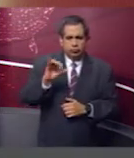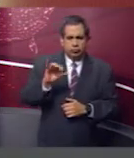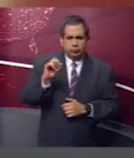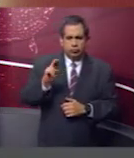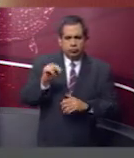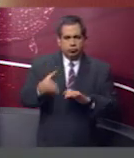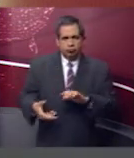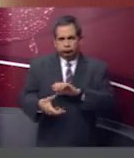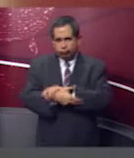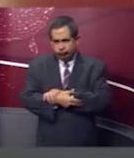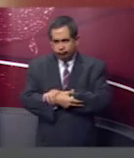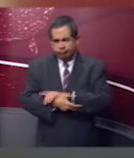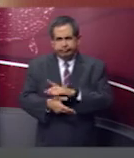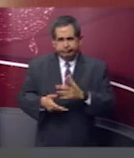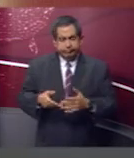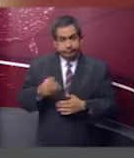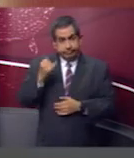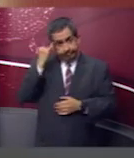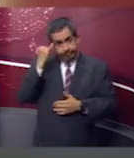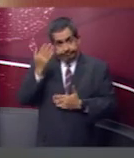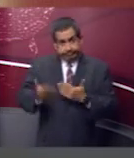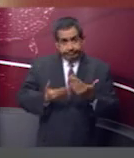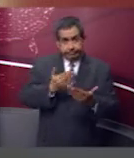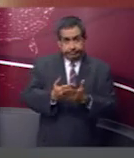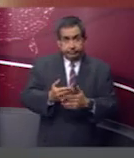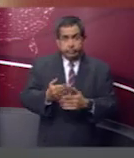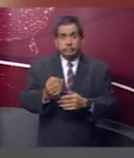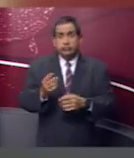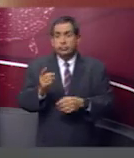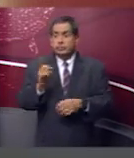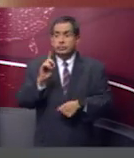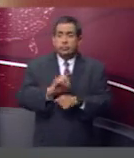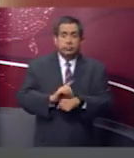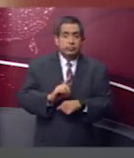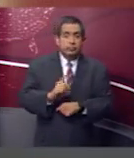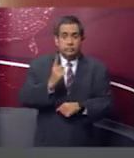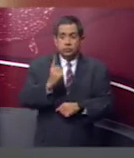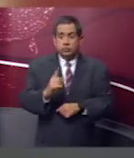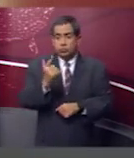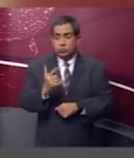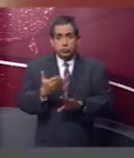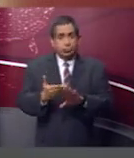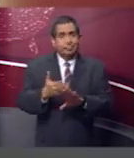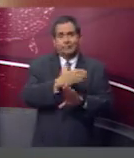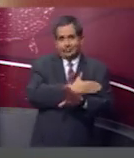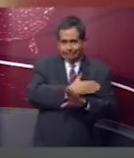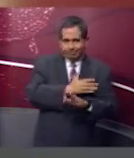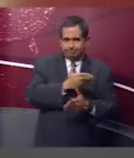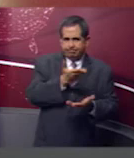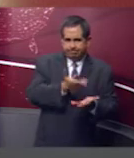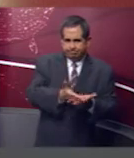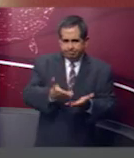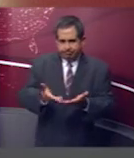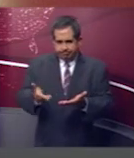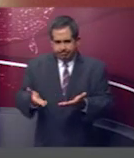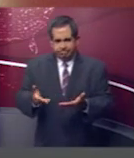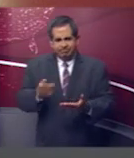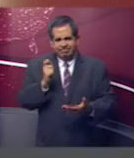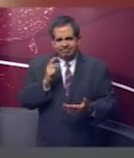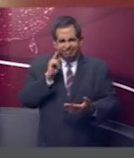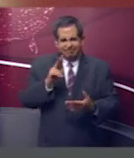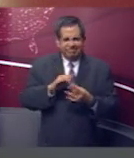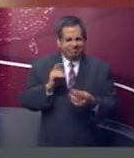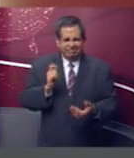y estas propuestas se desarrollaron y presentaron antes de conocerse los resultados del proceso electoral del 1 de julio. Vamos con esta historia.